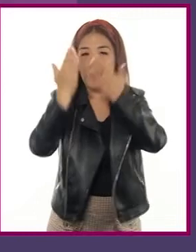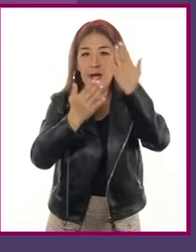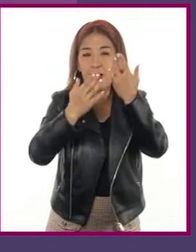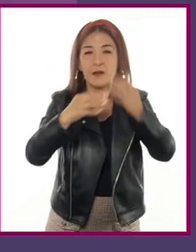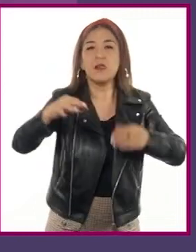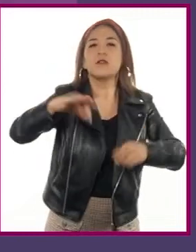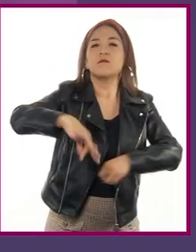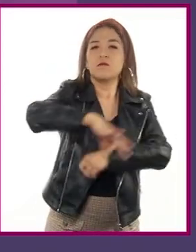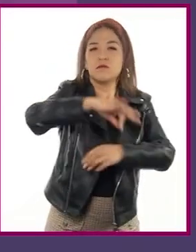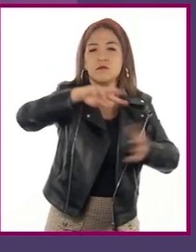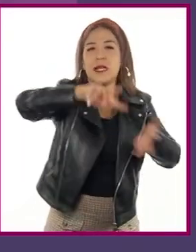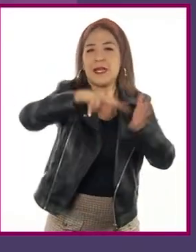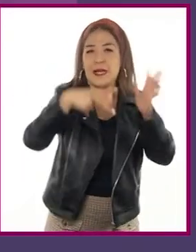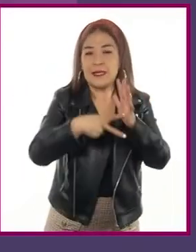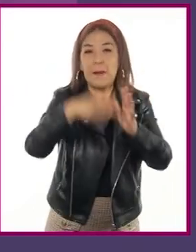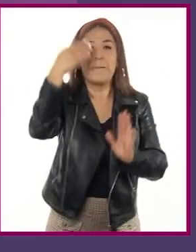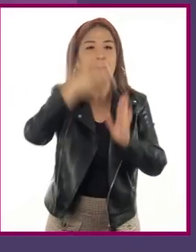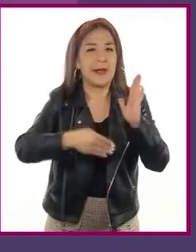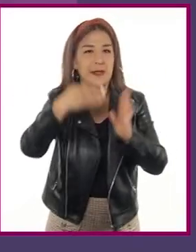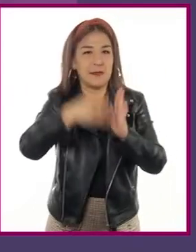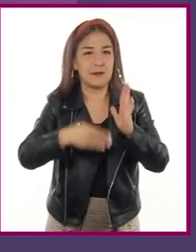en mecatrónica.